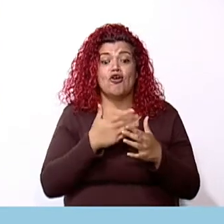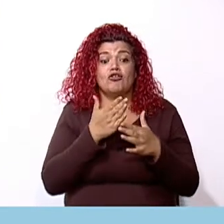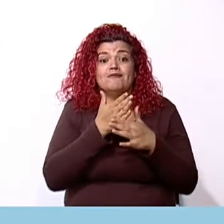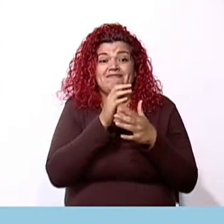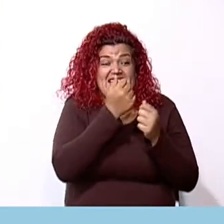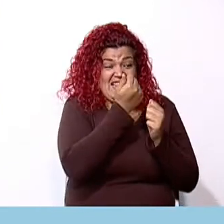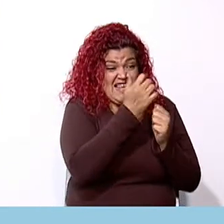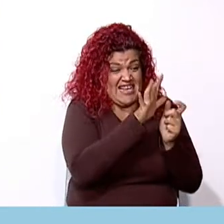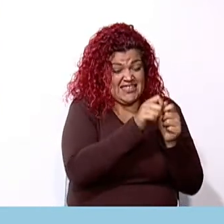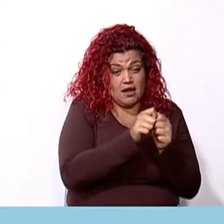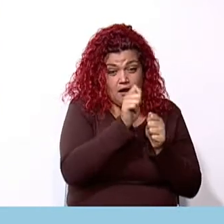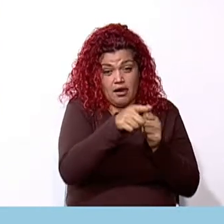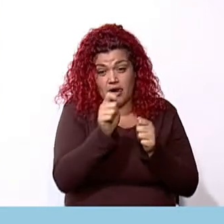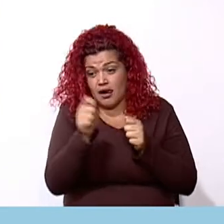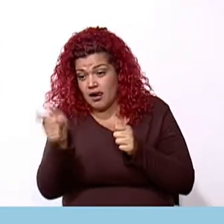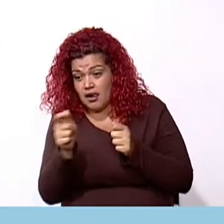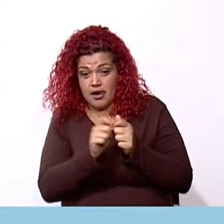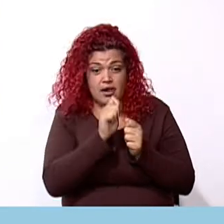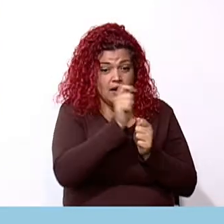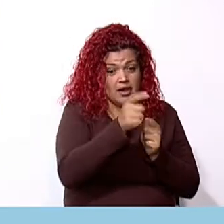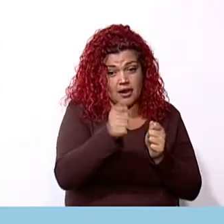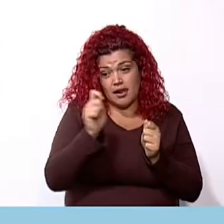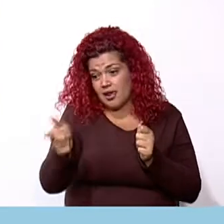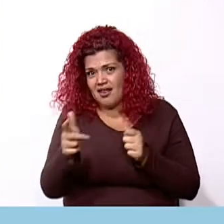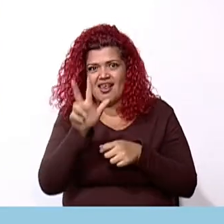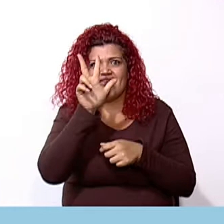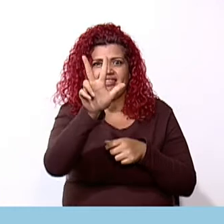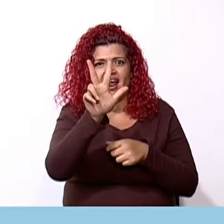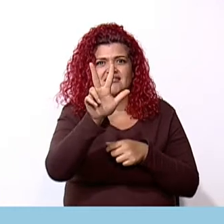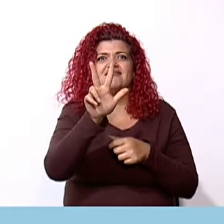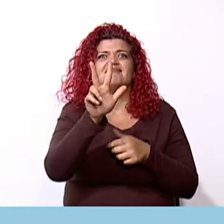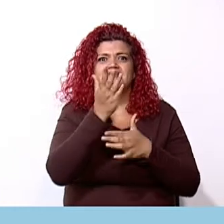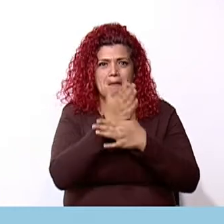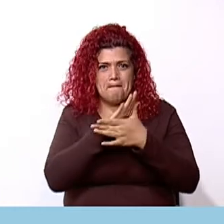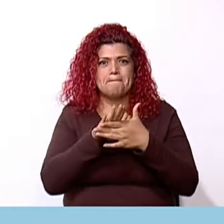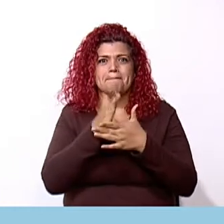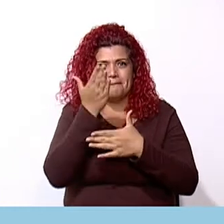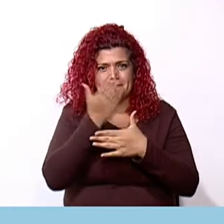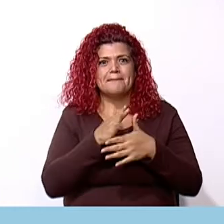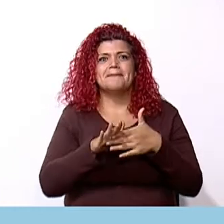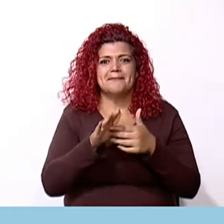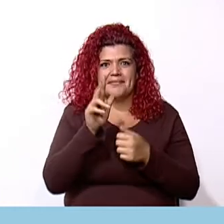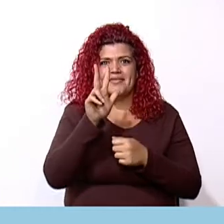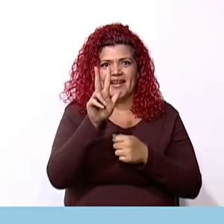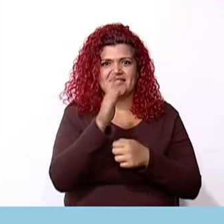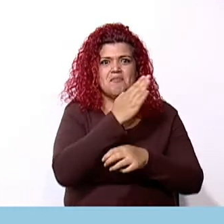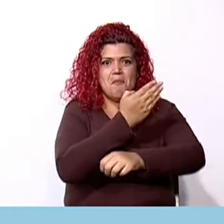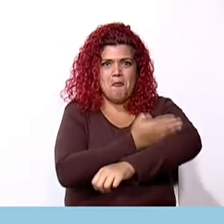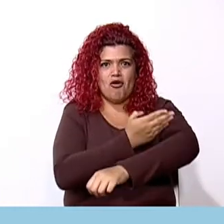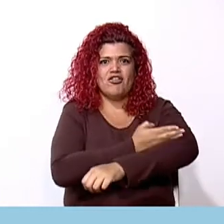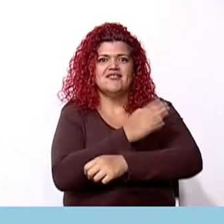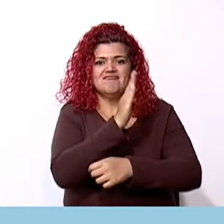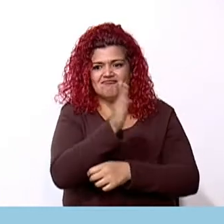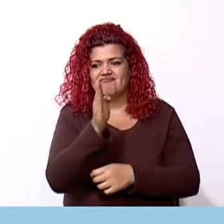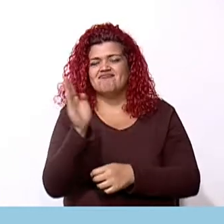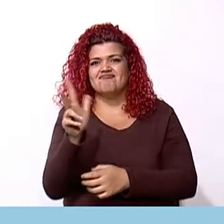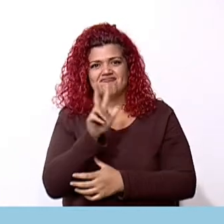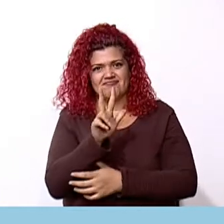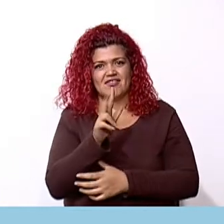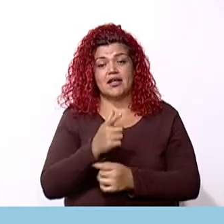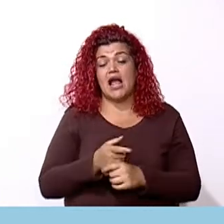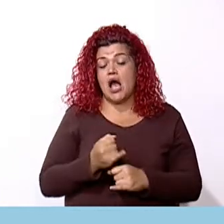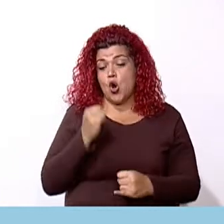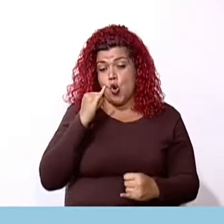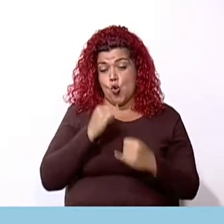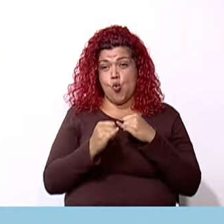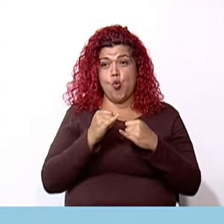repartí los 15 chocolates entre las 3 botas. Y el